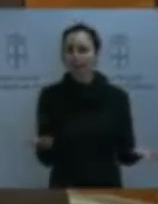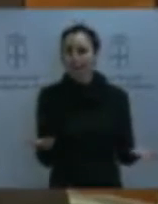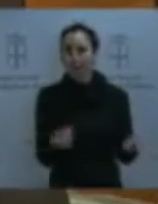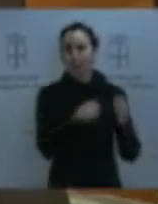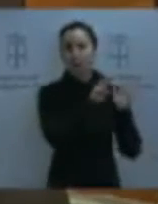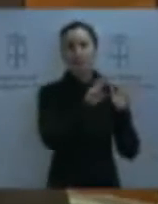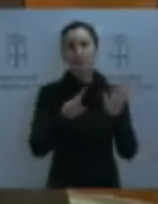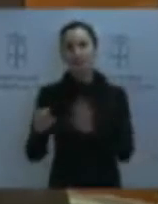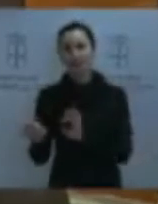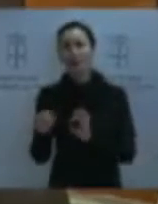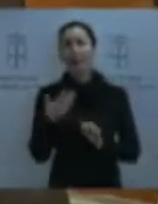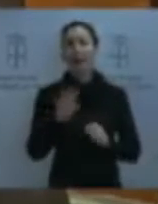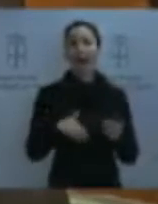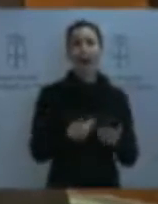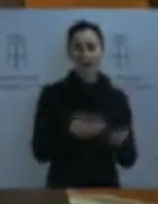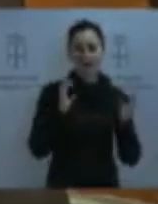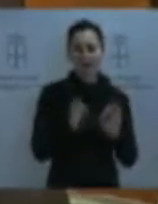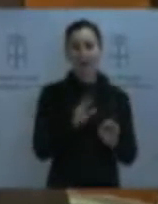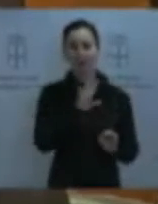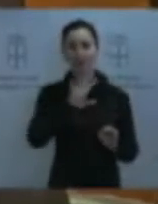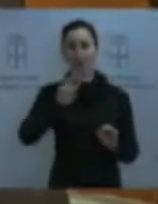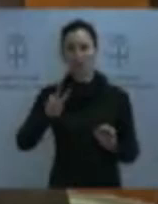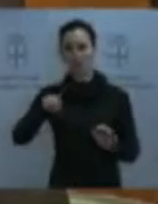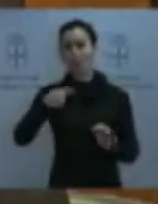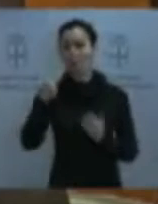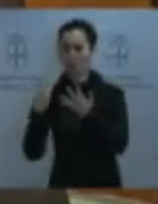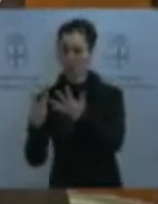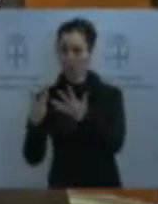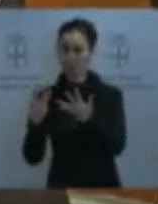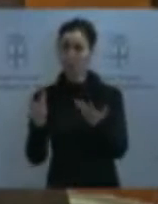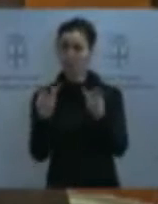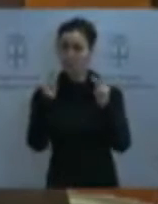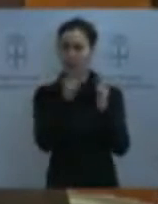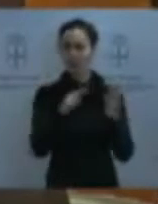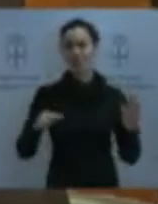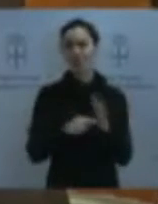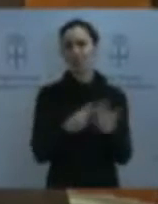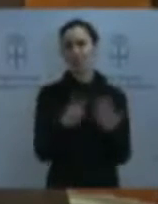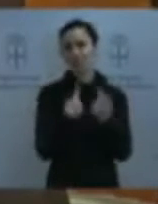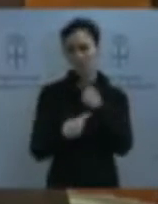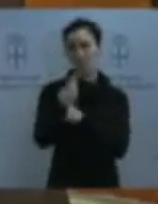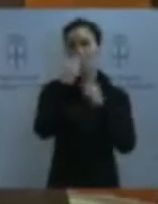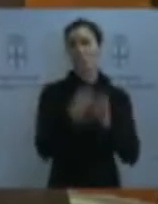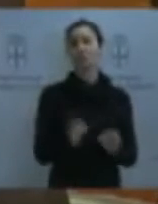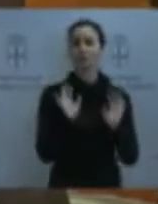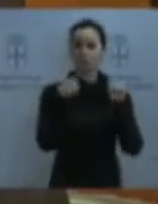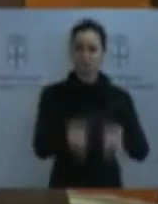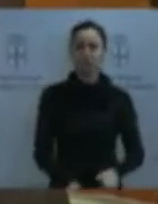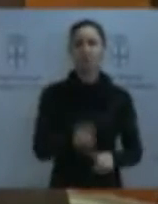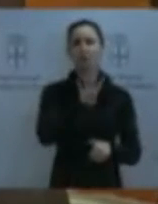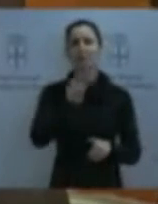de 2017, una caída del 93,4% de su valor. Igualmente, en el